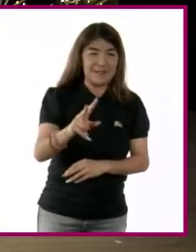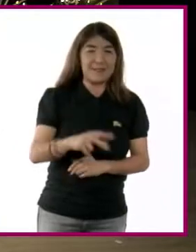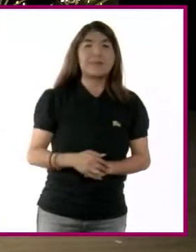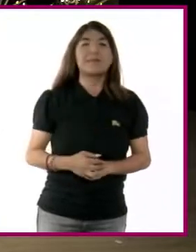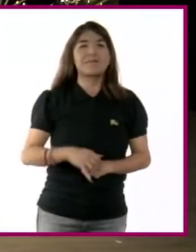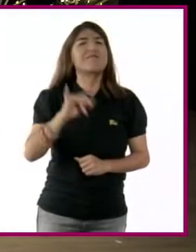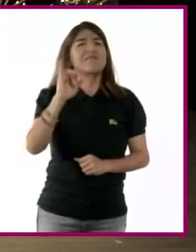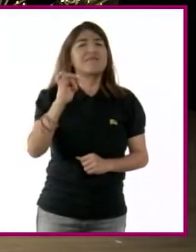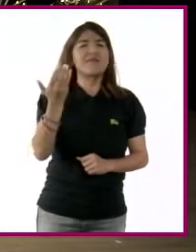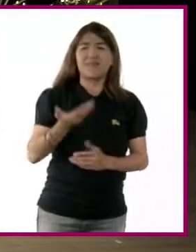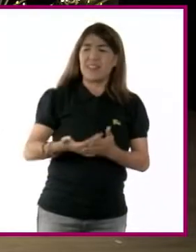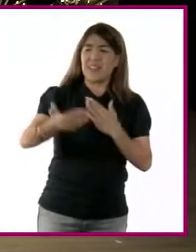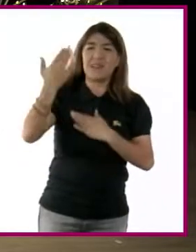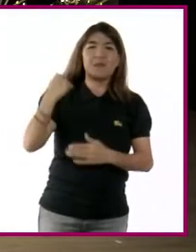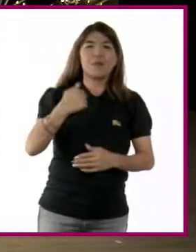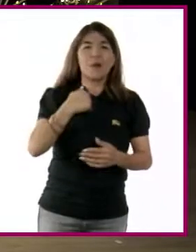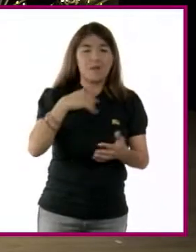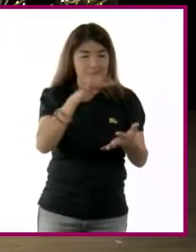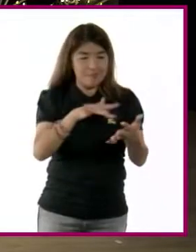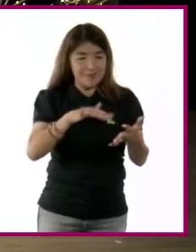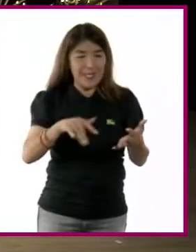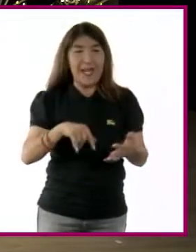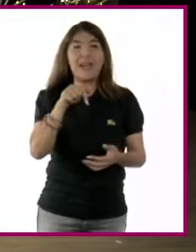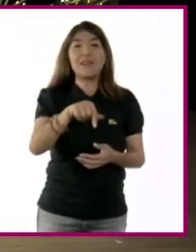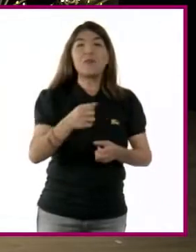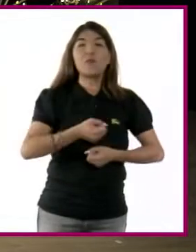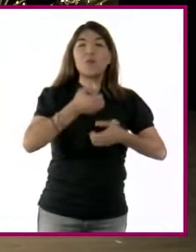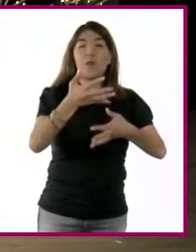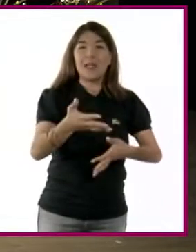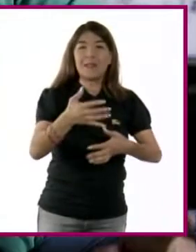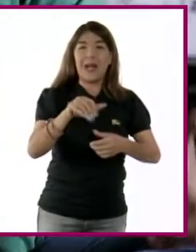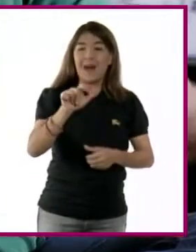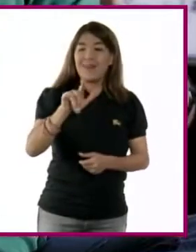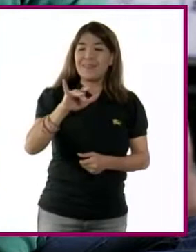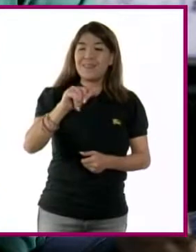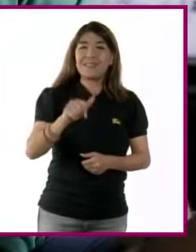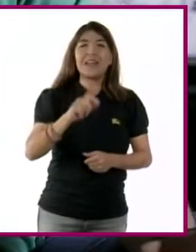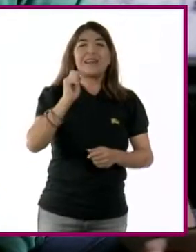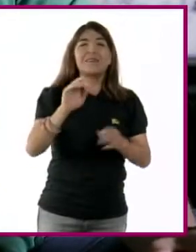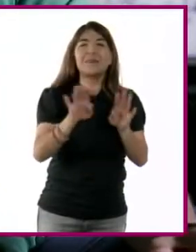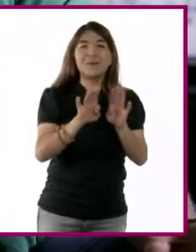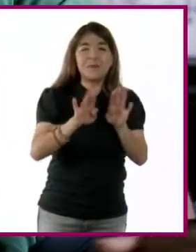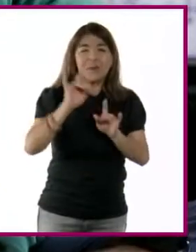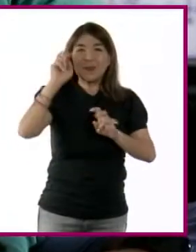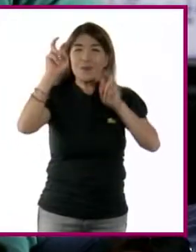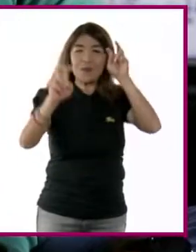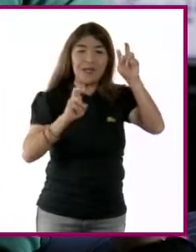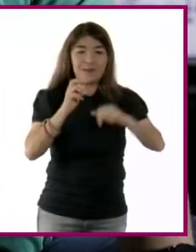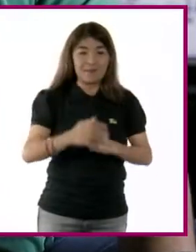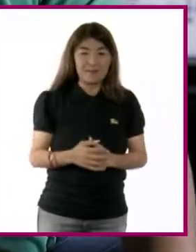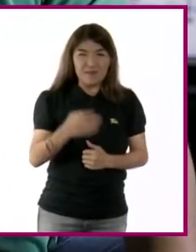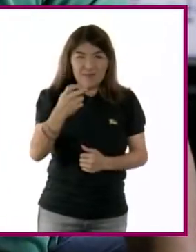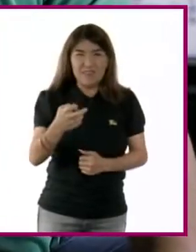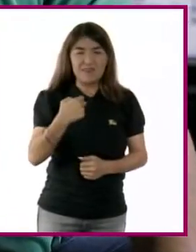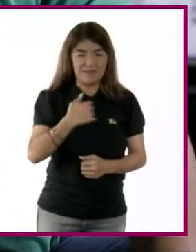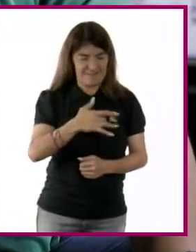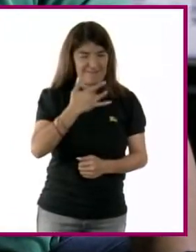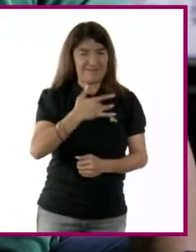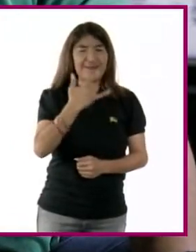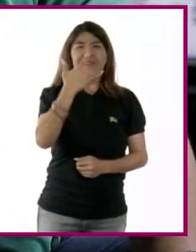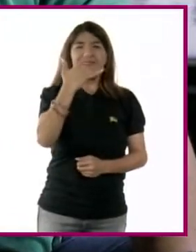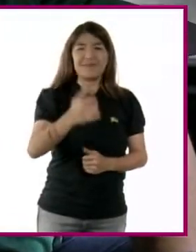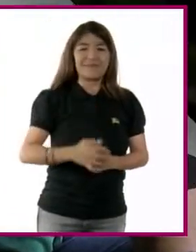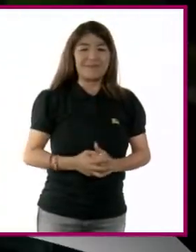días releí Alicia en el País de las Maravillas y, de hecho, esa noche me pasó algo muy extraño.